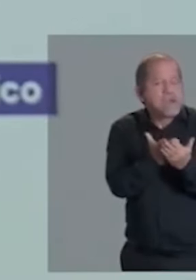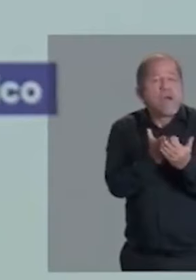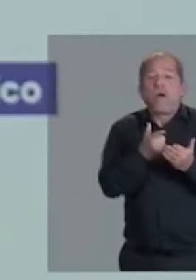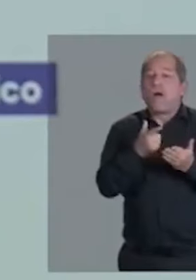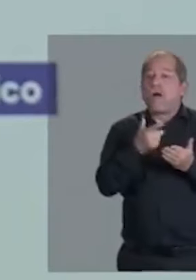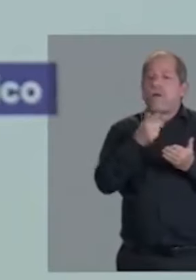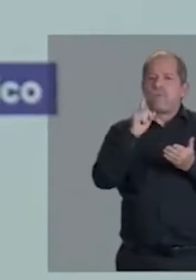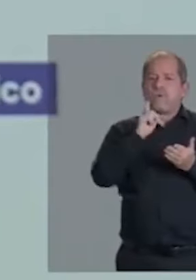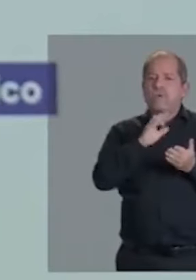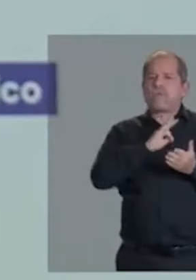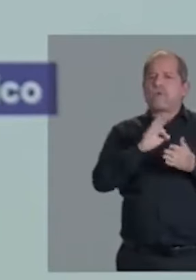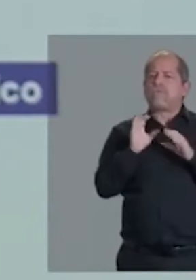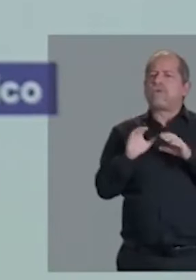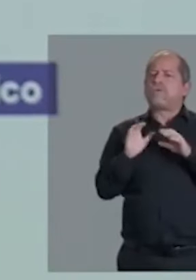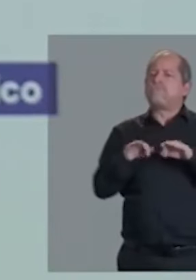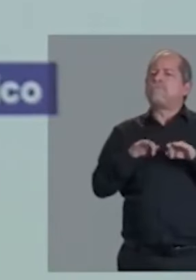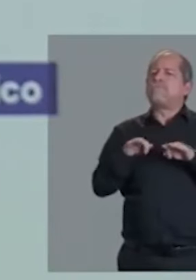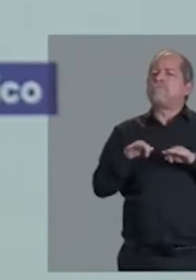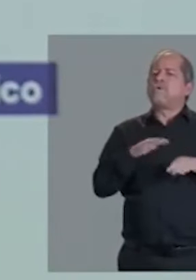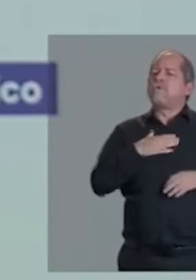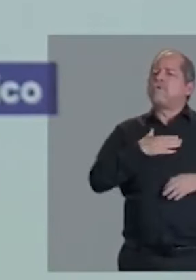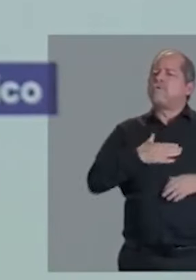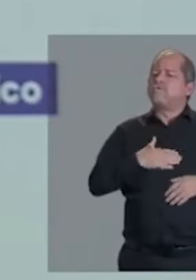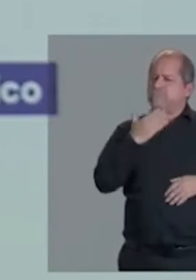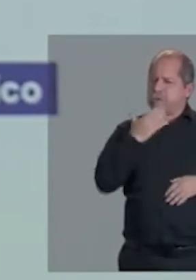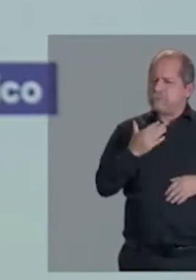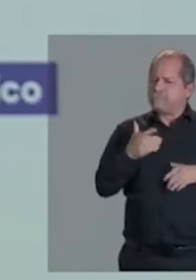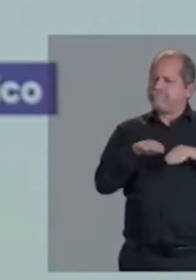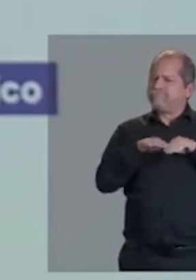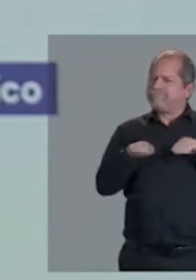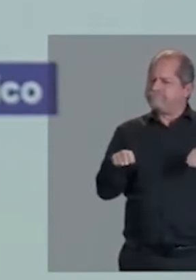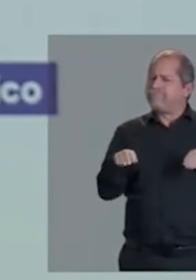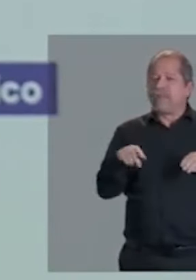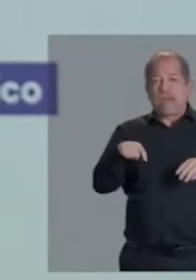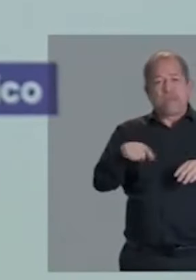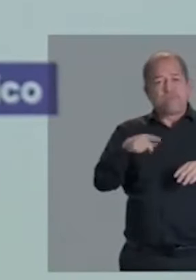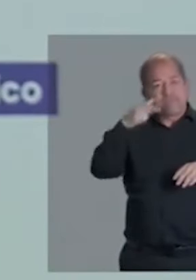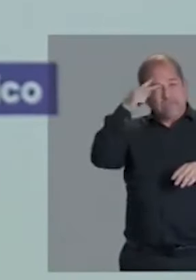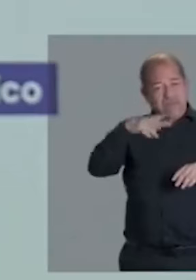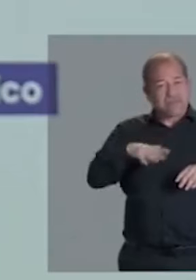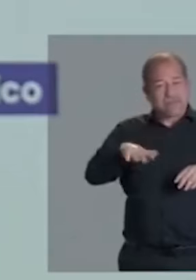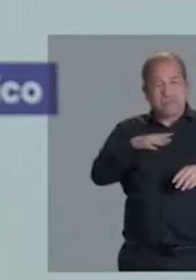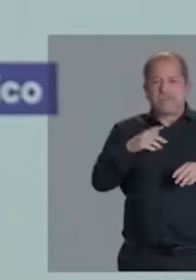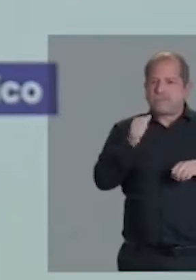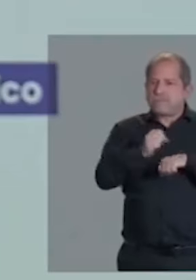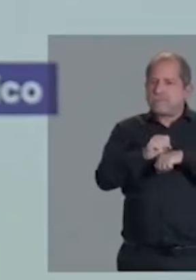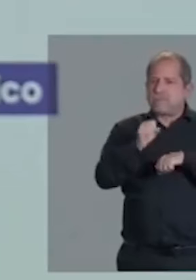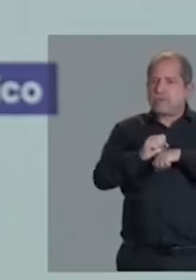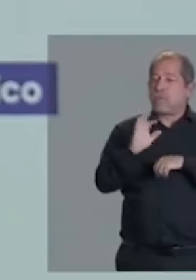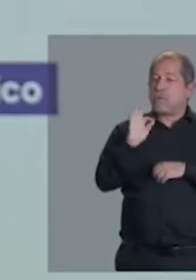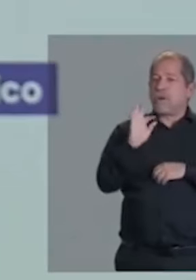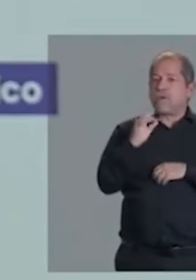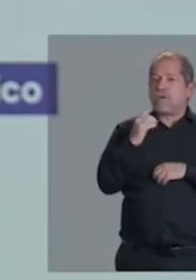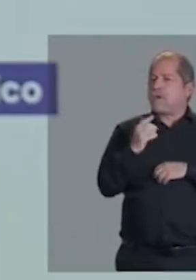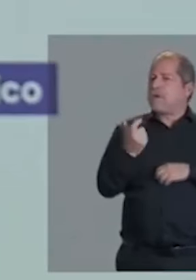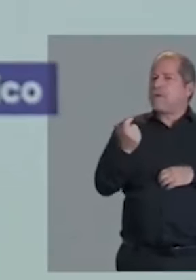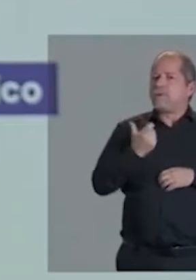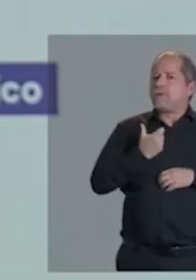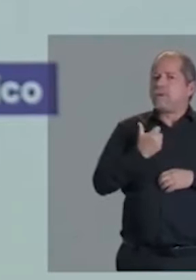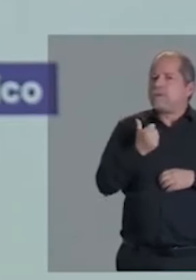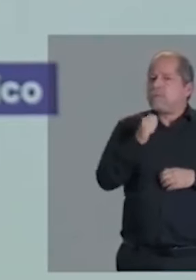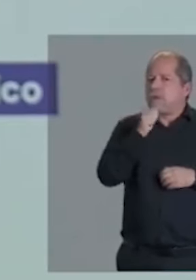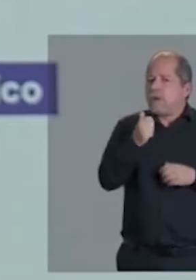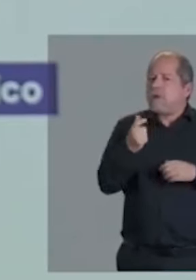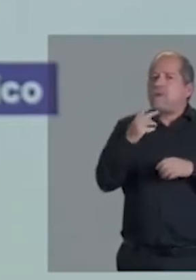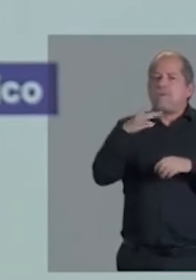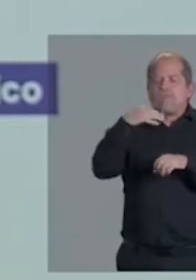incorporación al mercado laboral. Hay que recordar que las mujeres mexicanas trabajan cada semana 40 horas no remuneradas y que 9 de cada 10